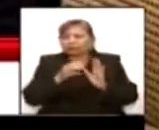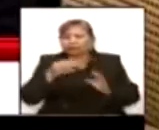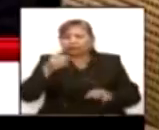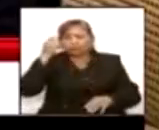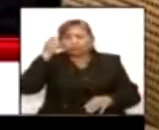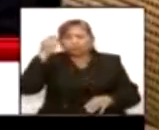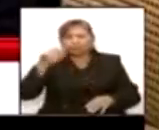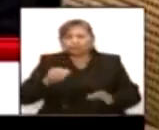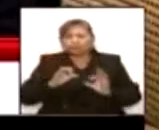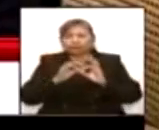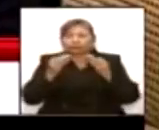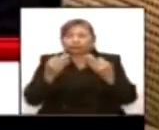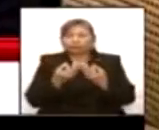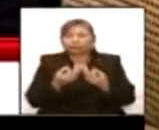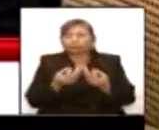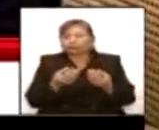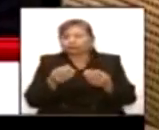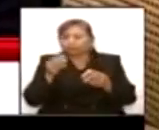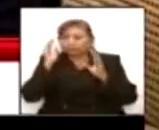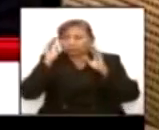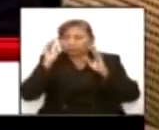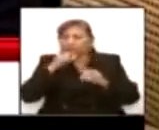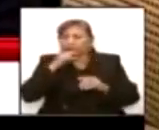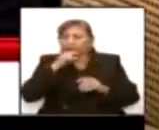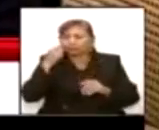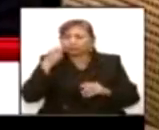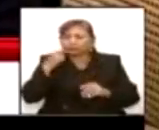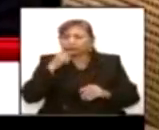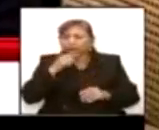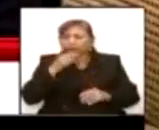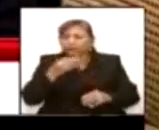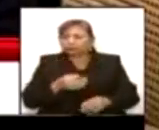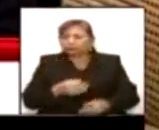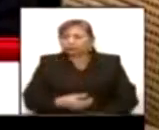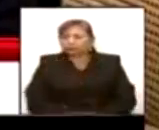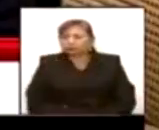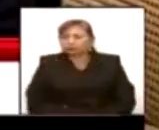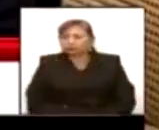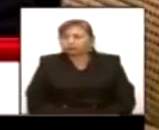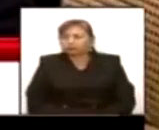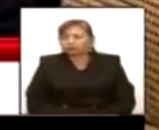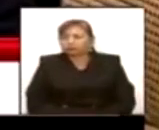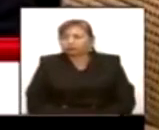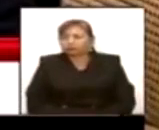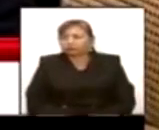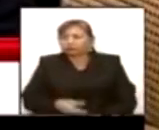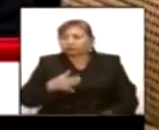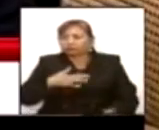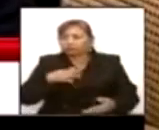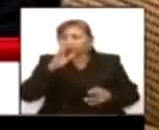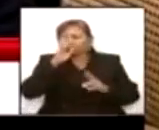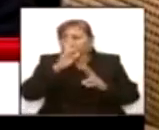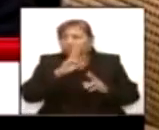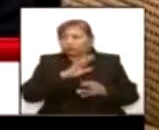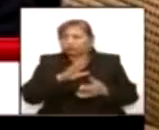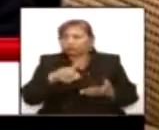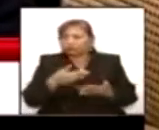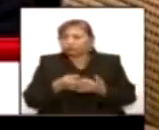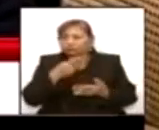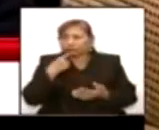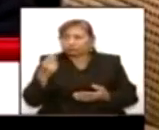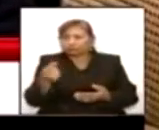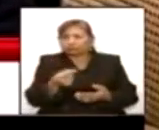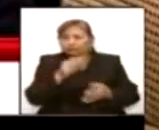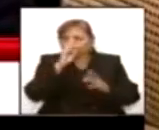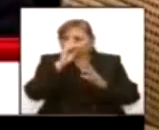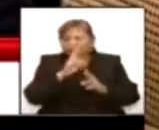pensar de que la familia está integrada por un hombre y una mujer. Y punto, eso es lo que yo creo. Se acabó y me tienen que respetar todos, así como yo respeto a